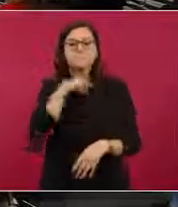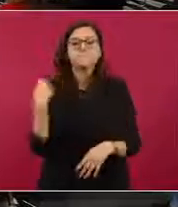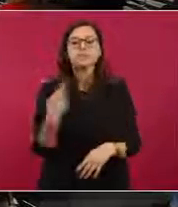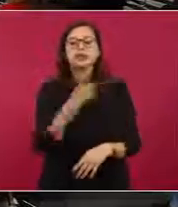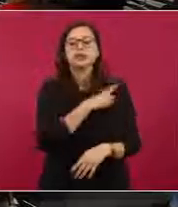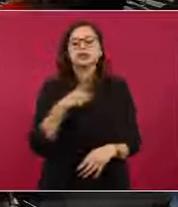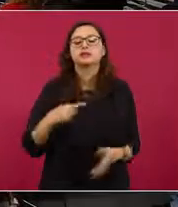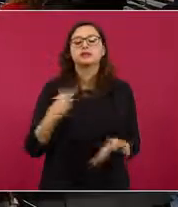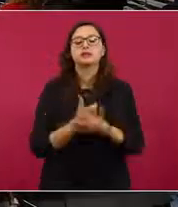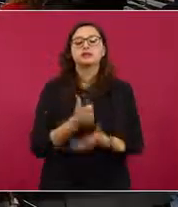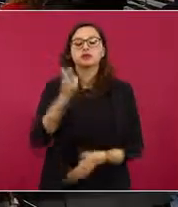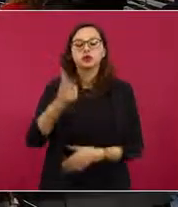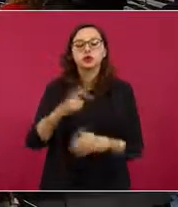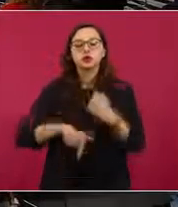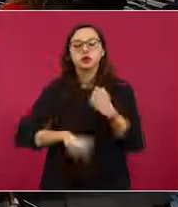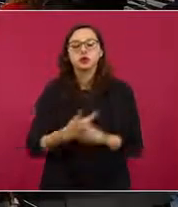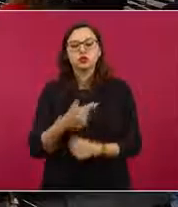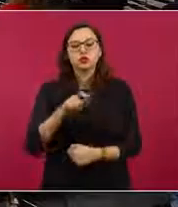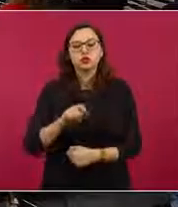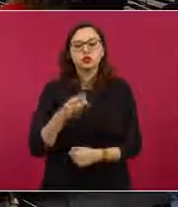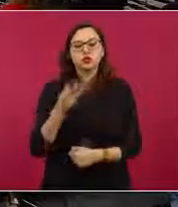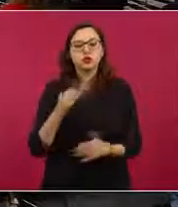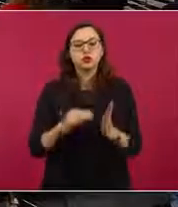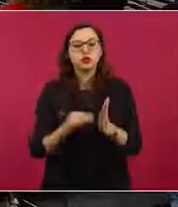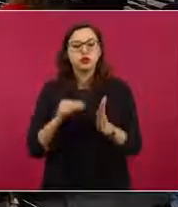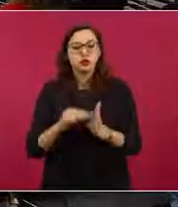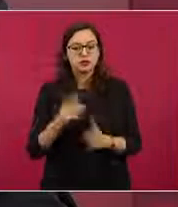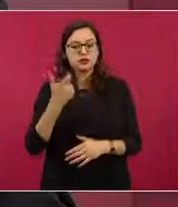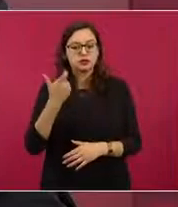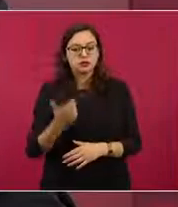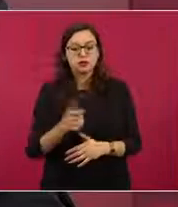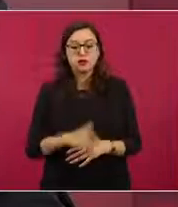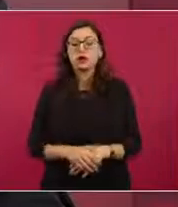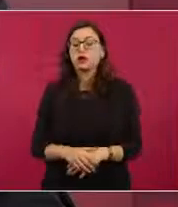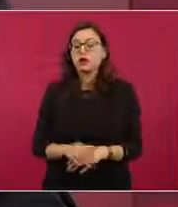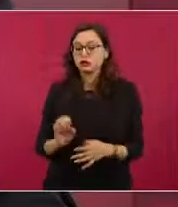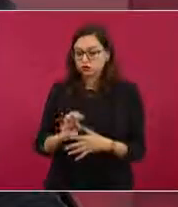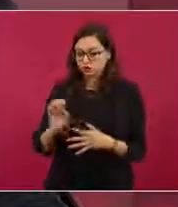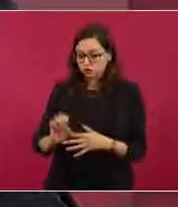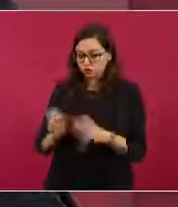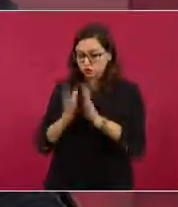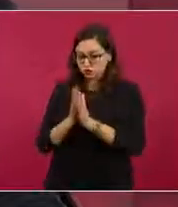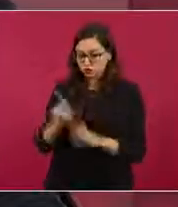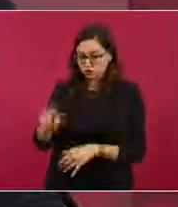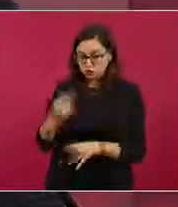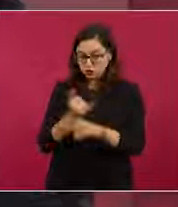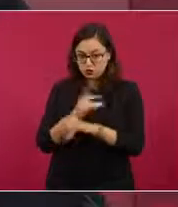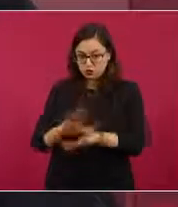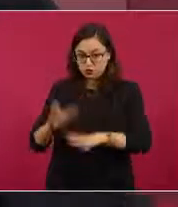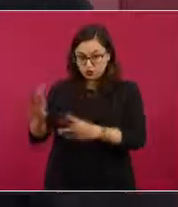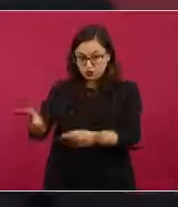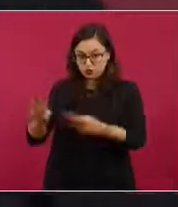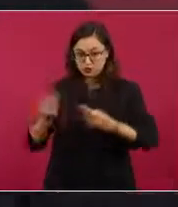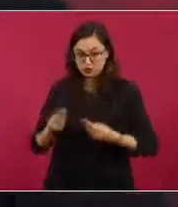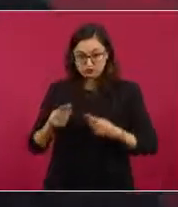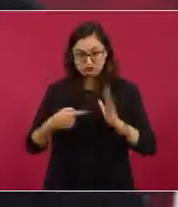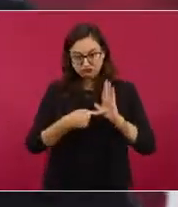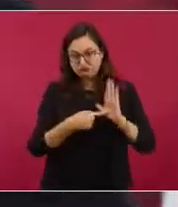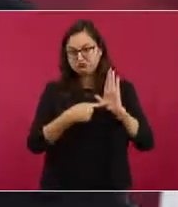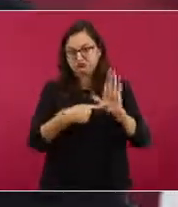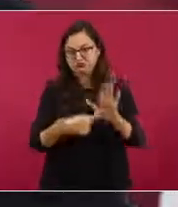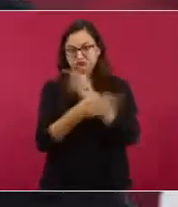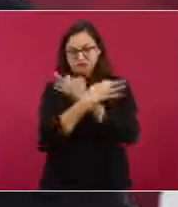pagar 12.3 millones de pesos. Entonces me traes aquí ese informe y lo damos a